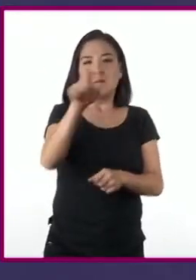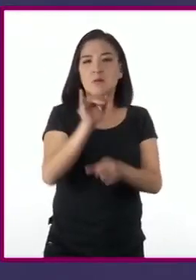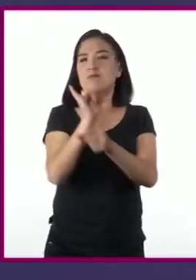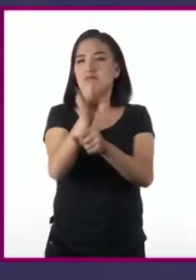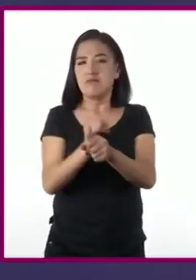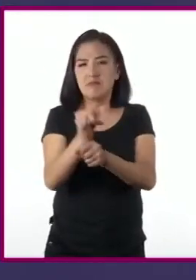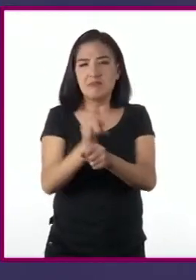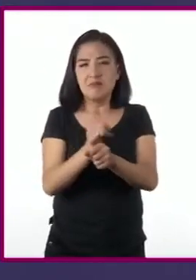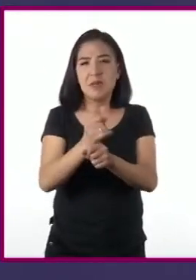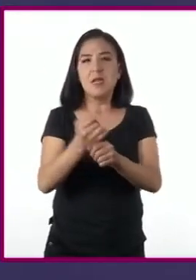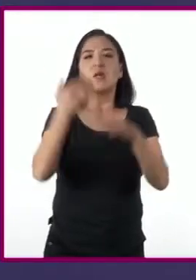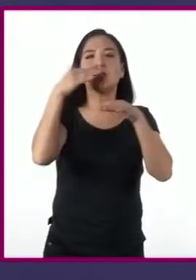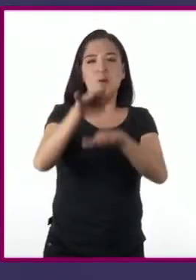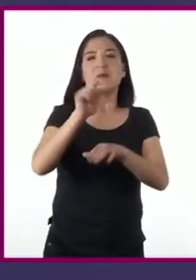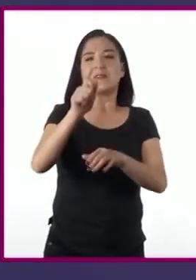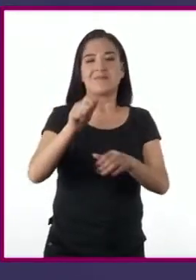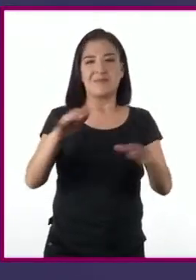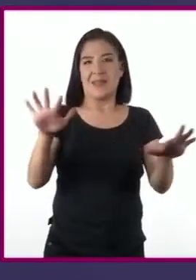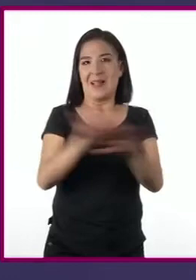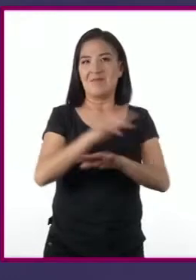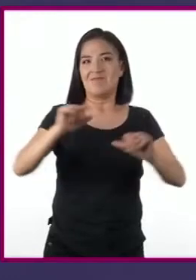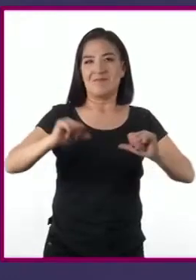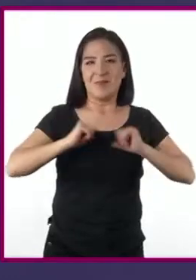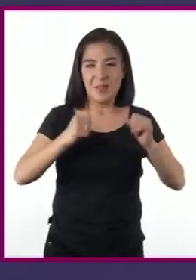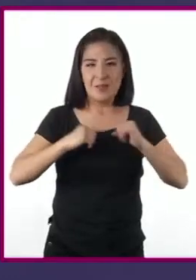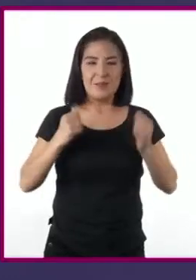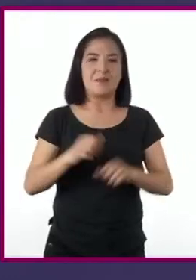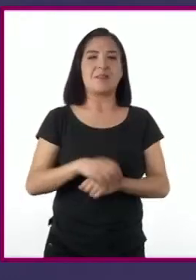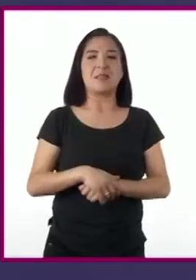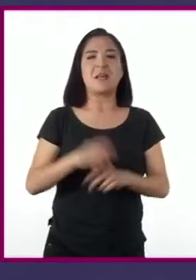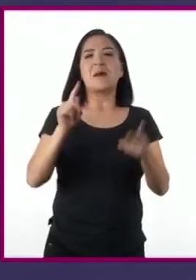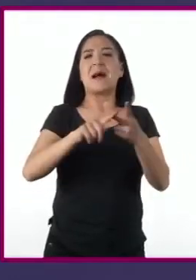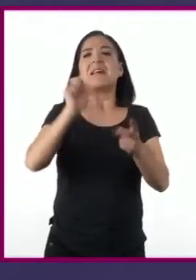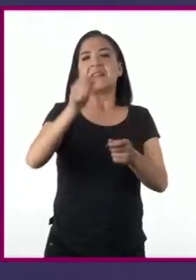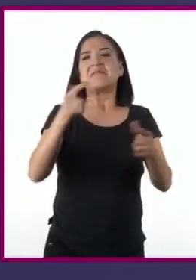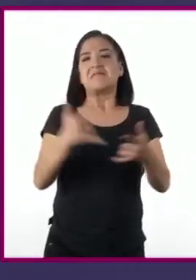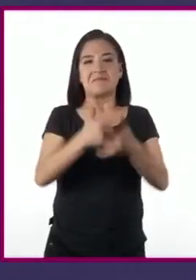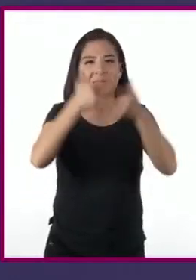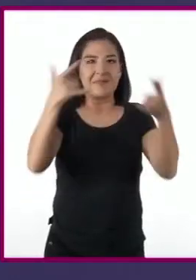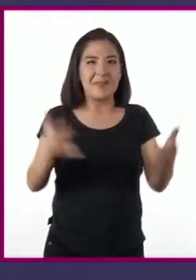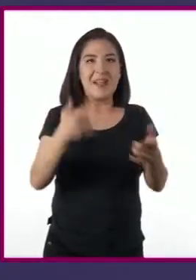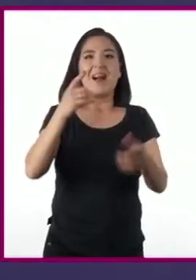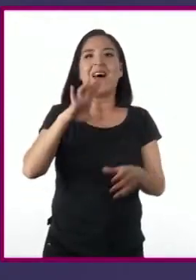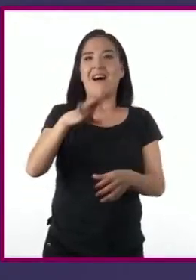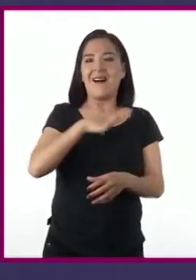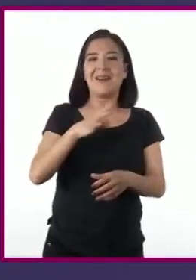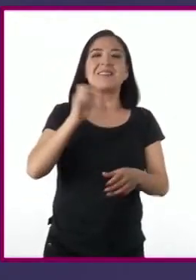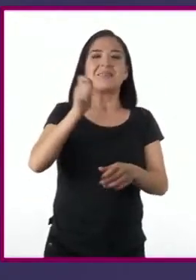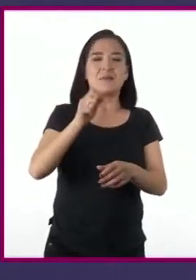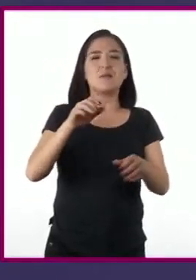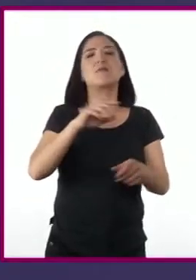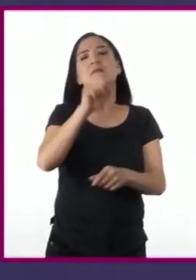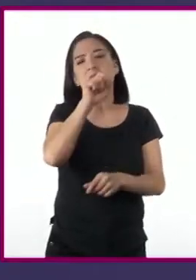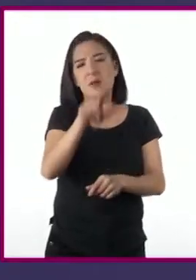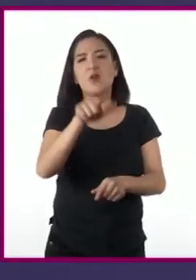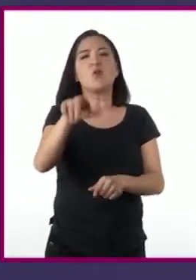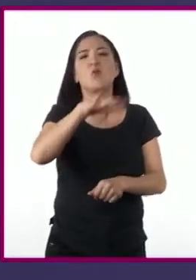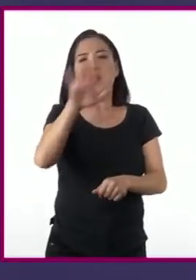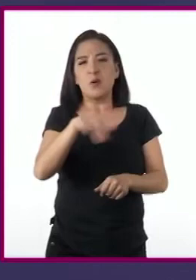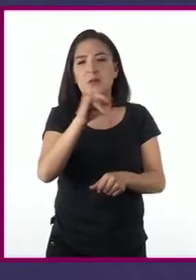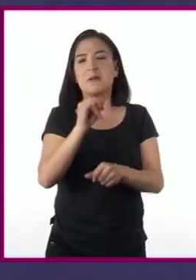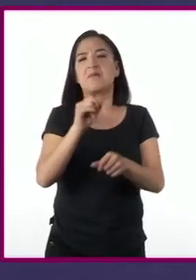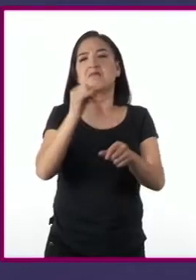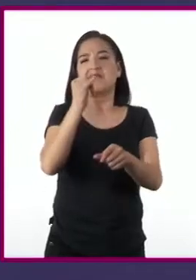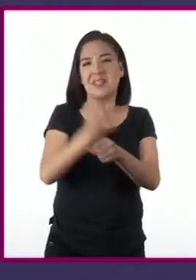investigar acerca de los cambios en la adolescencia, o un hecho histórico, o cuando buscan información que les